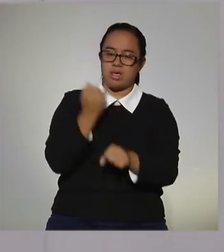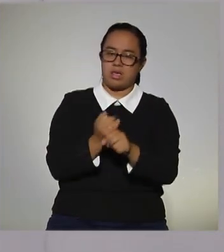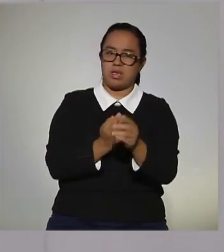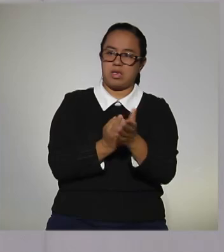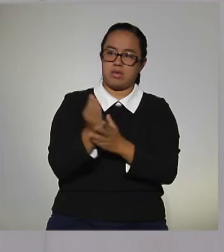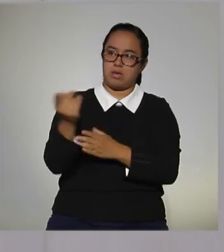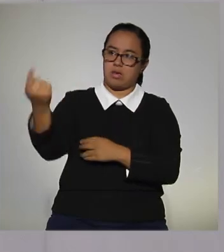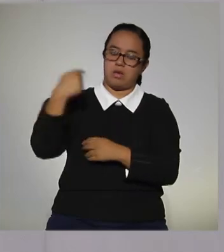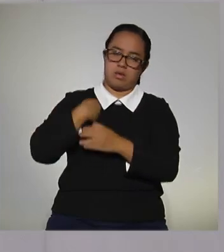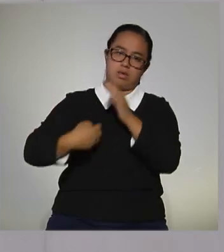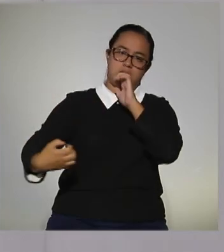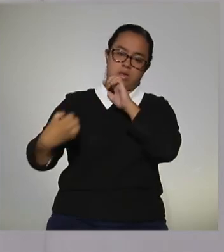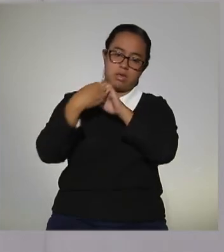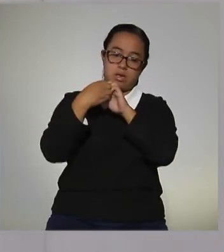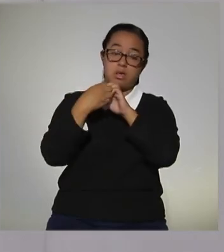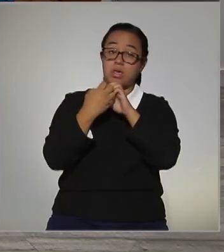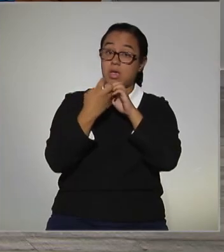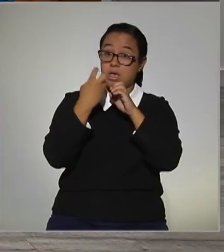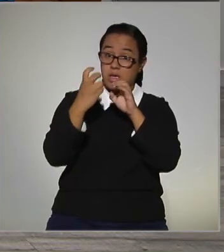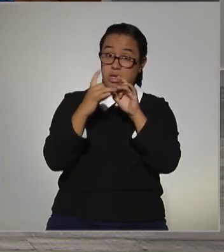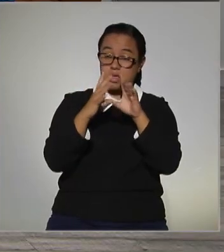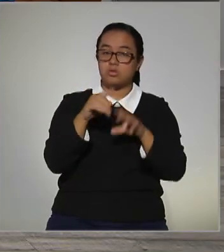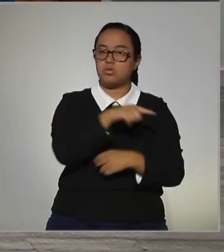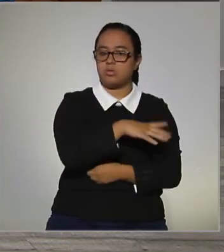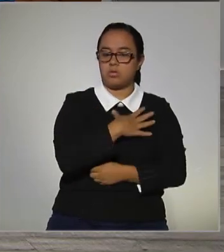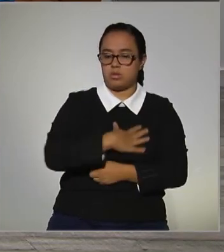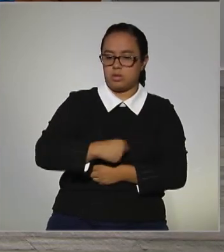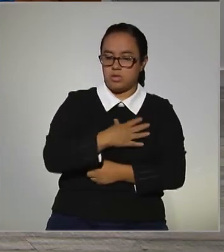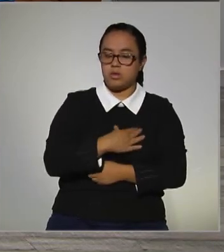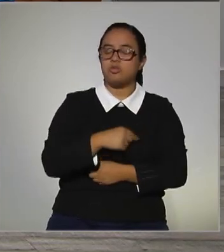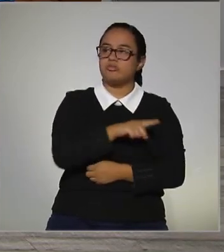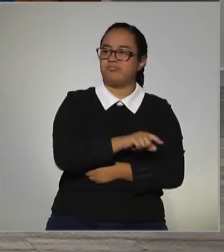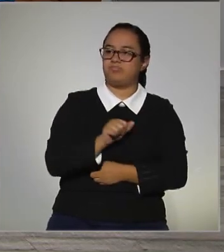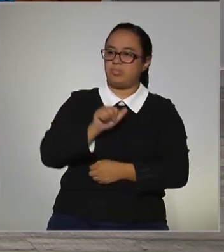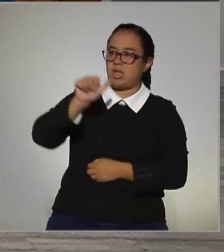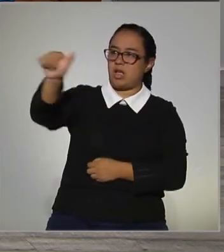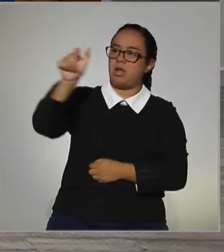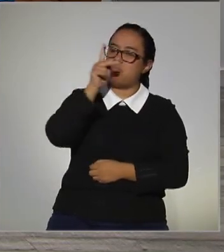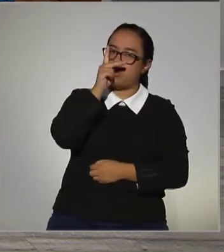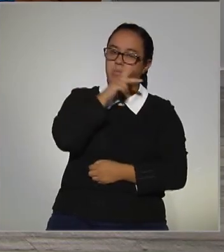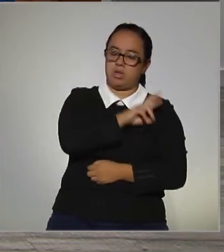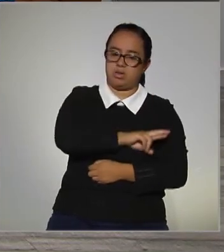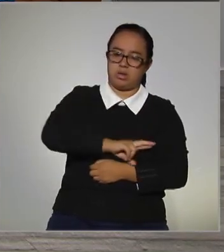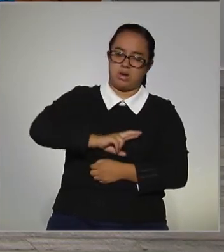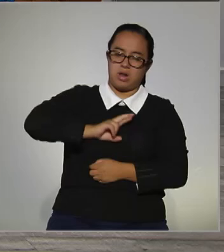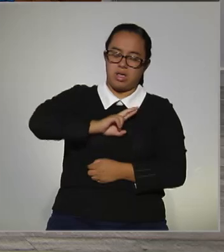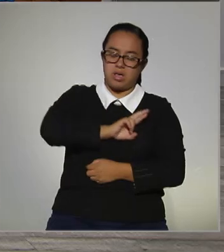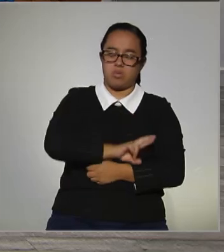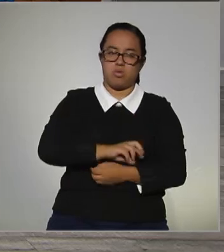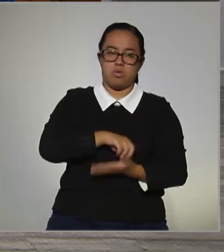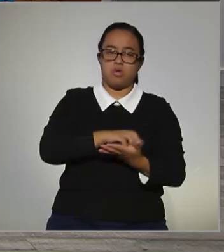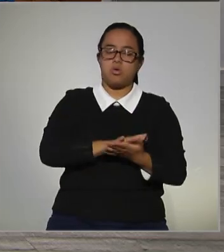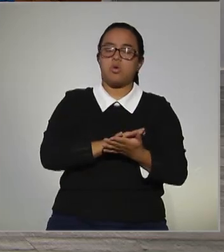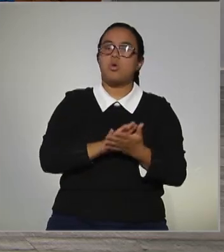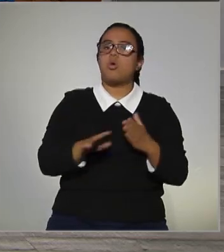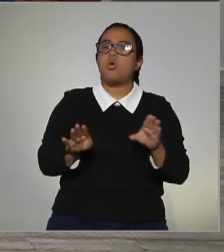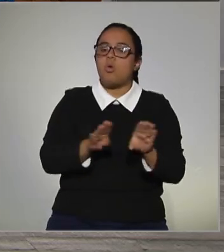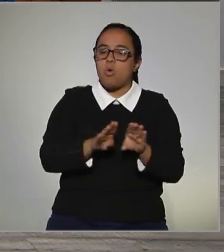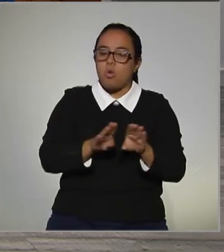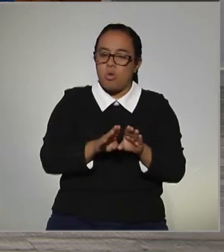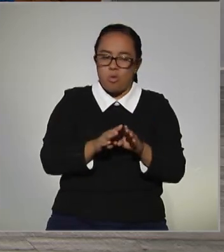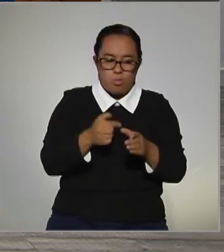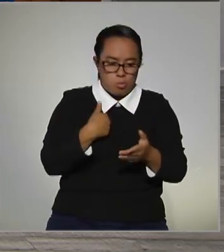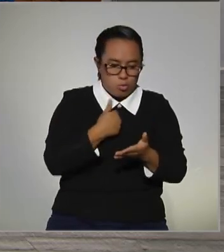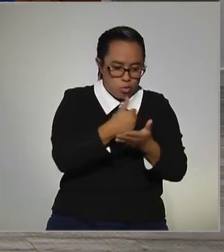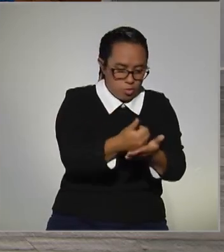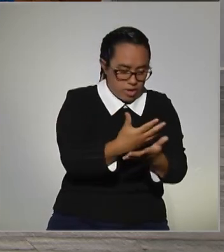parte de él. Esta situación provocó que mis hijos tengan mucho resentimiento hacia su padre. ¿Cómo puedo manejar la situación con